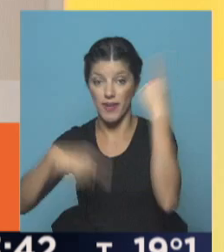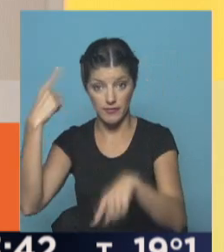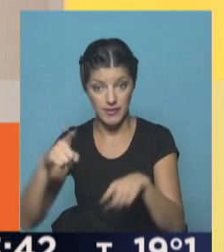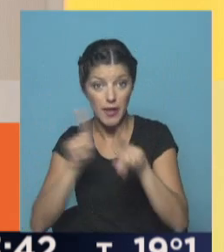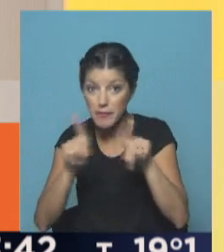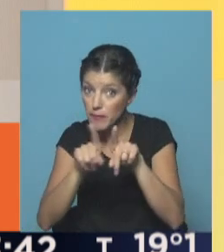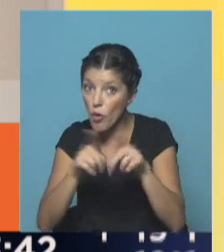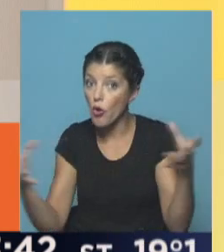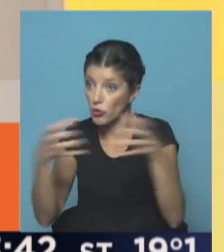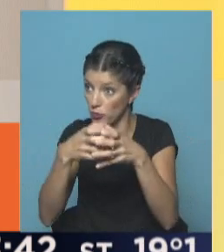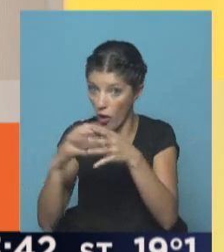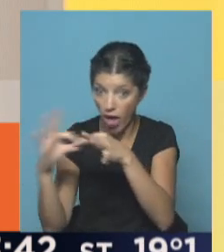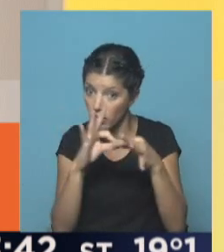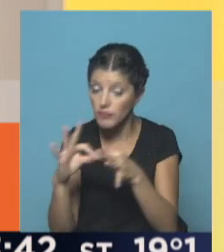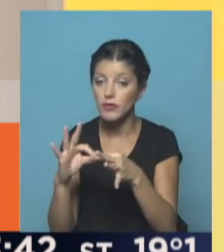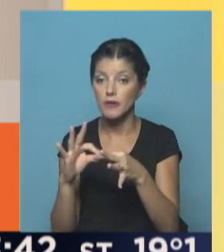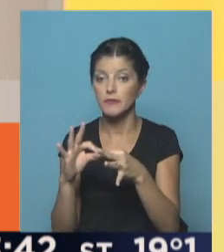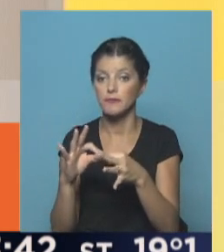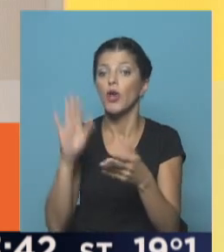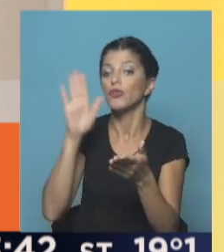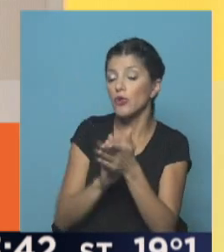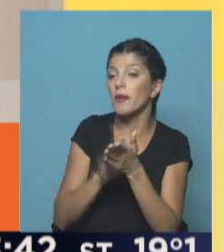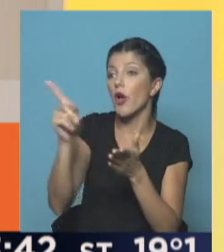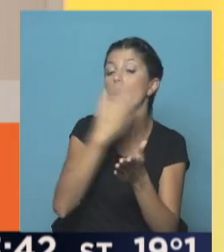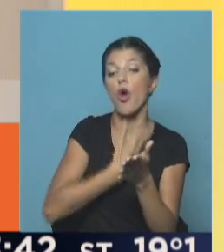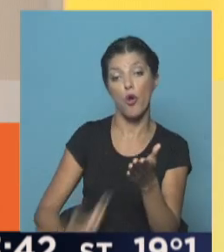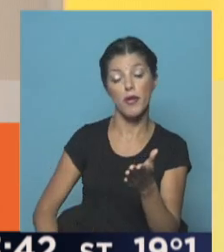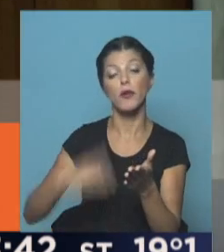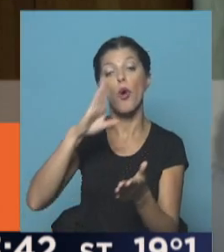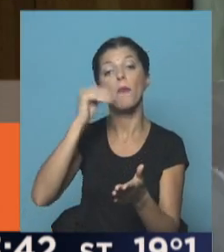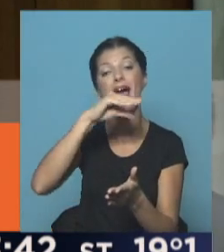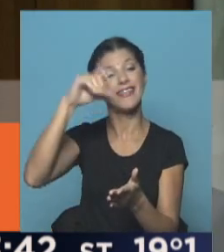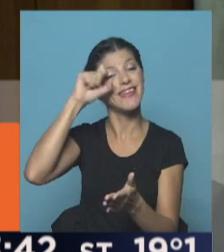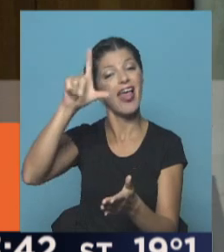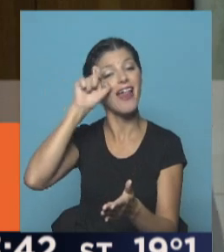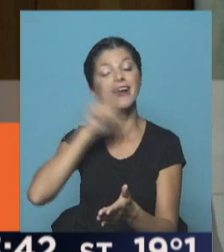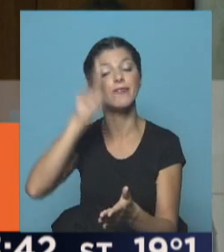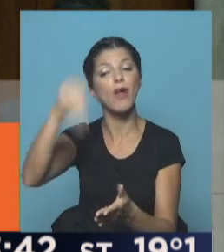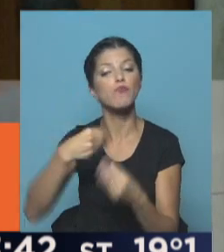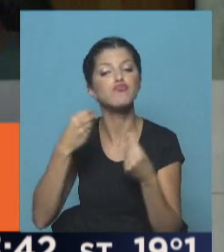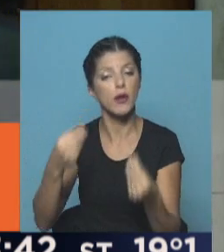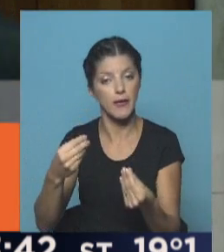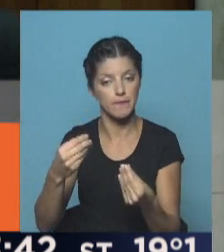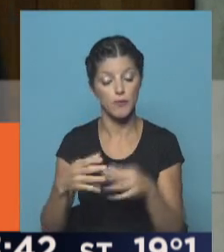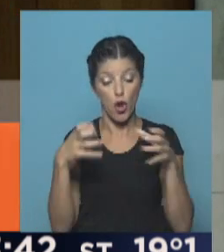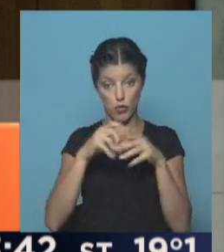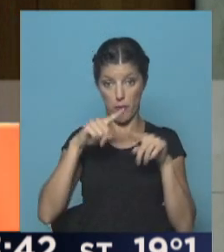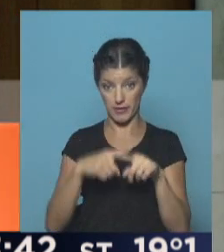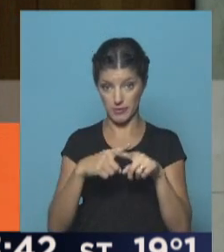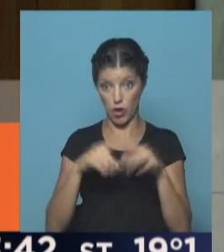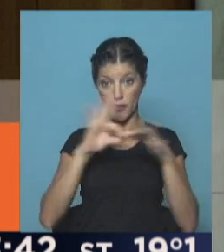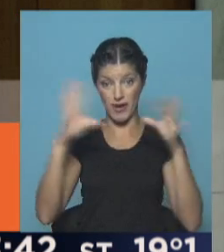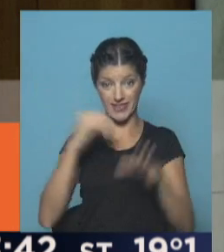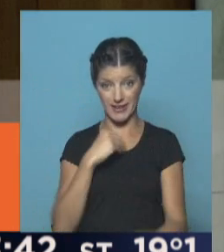sobre el fracaso del gobierno de bachelet vamos a la democracia cristiana encontró una fórmula que a un